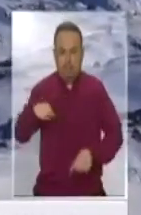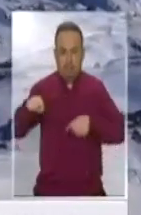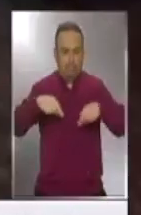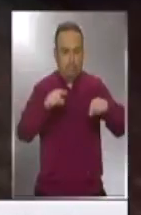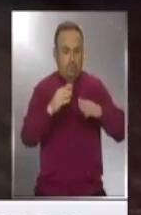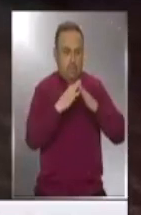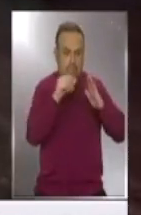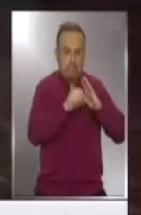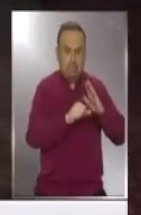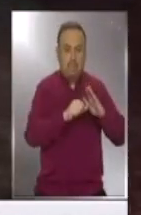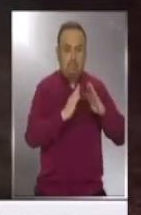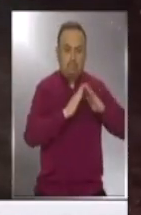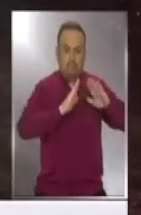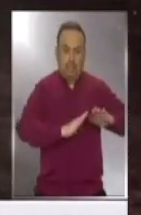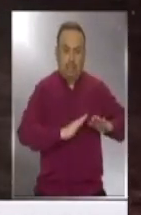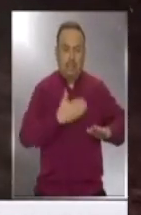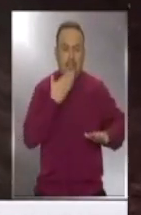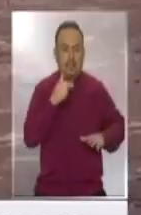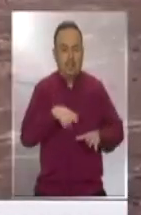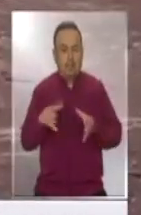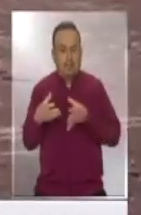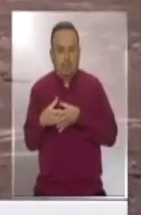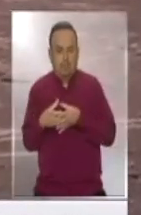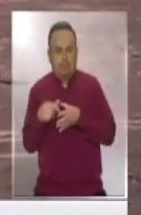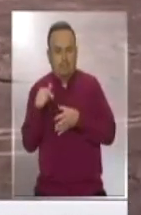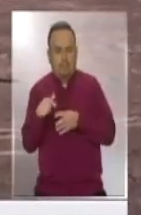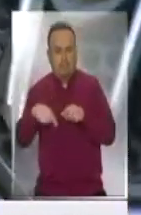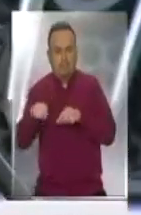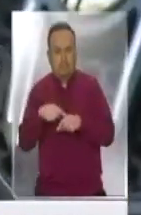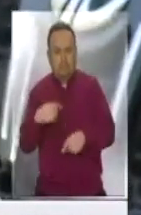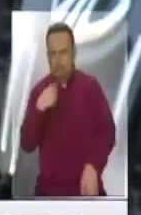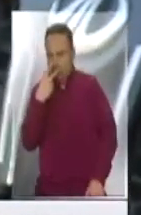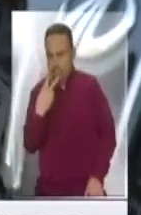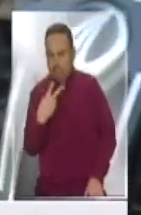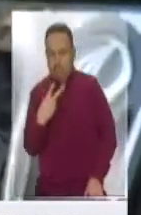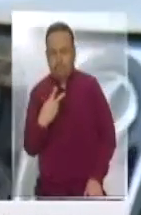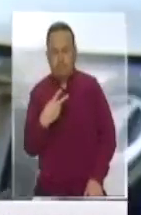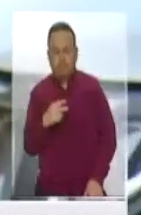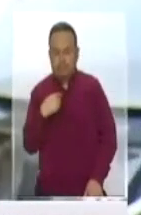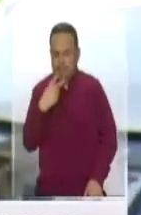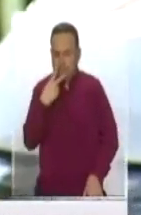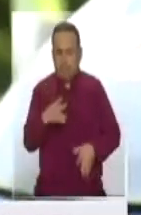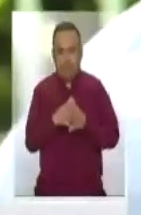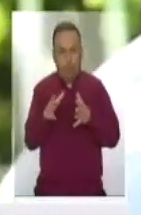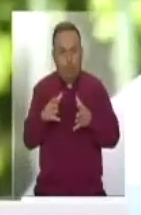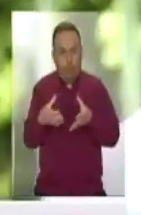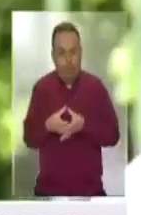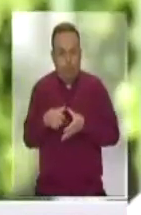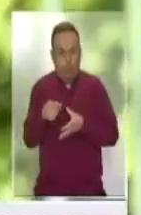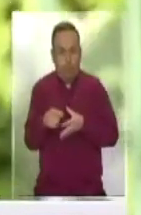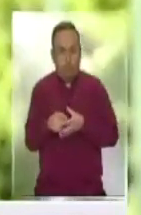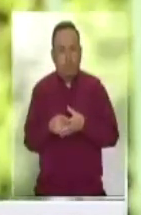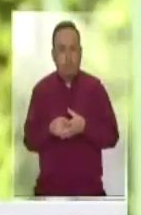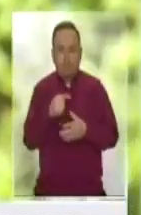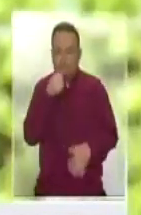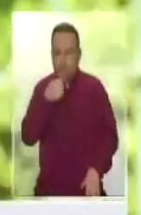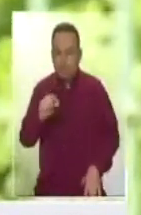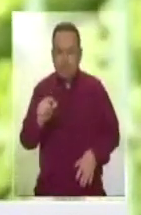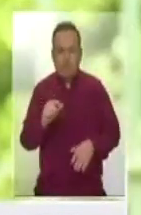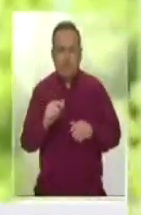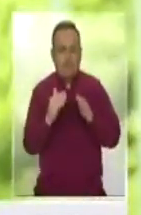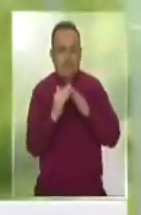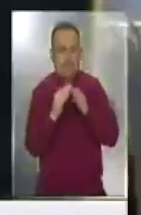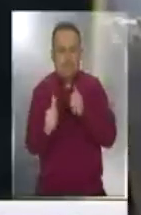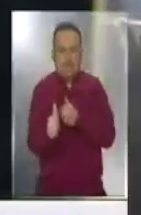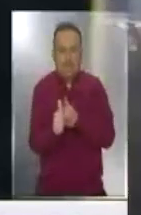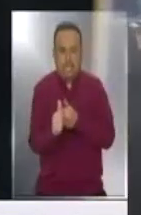toque de queda. Su equipamiento es lo primero que llama la atención de la comunidad, que ven a este grupo selecto a pocos metros de sus domicilios. Es